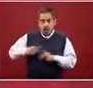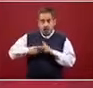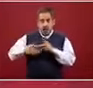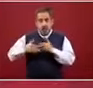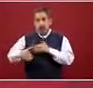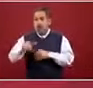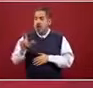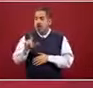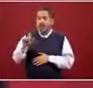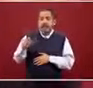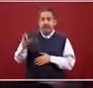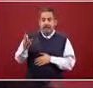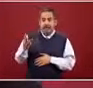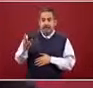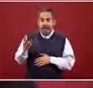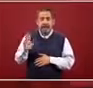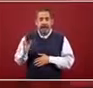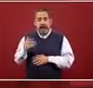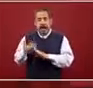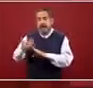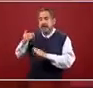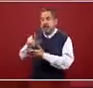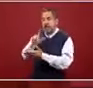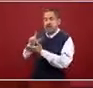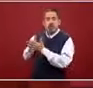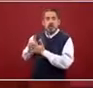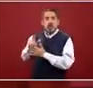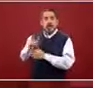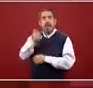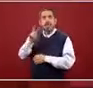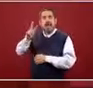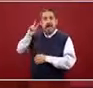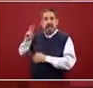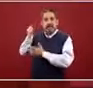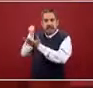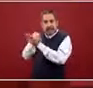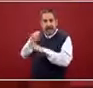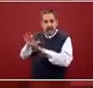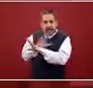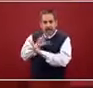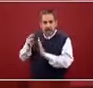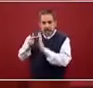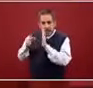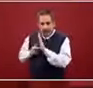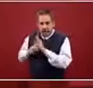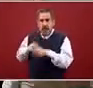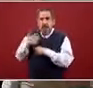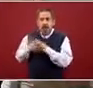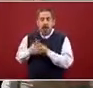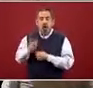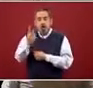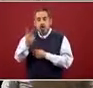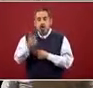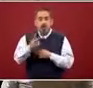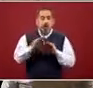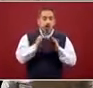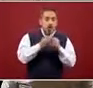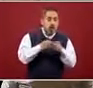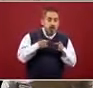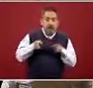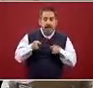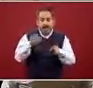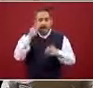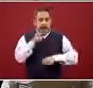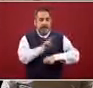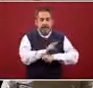hoy lunes 23, dado que los lineamientos se aprobaron el viernes pasado, van a coexistir dos mecanismos principales